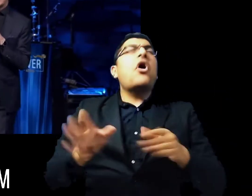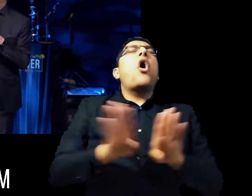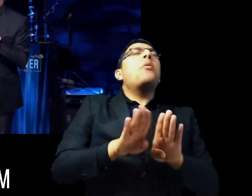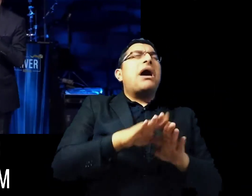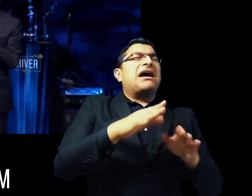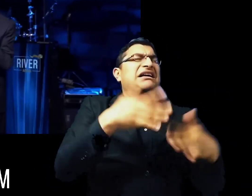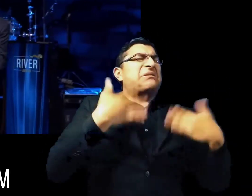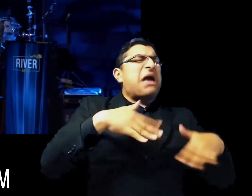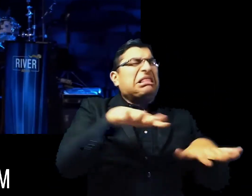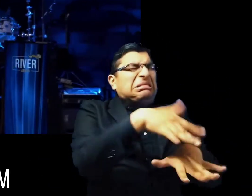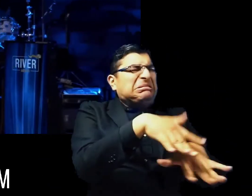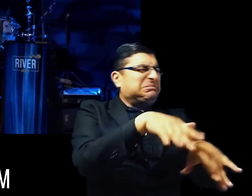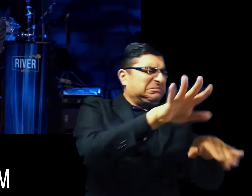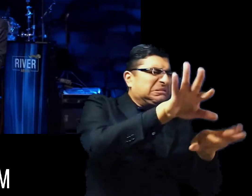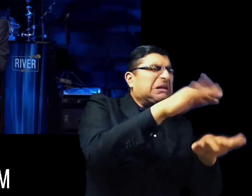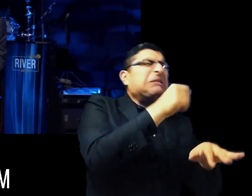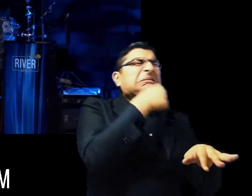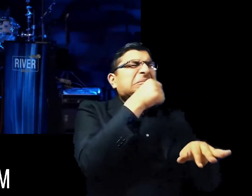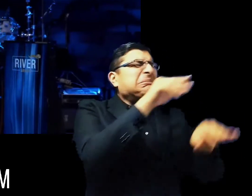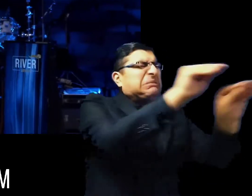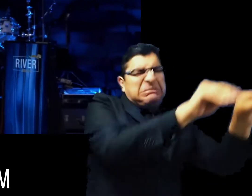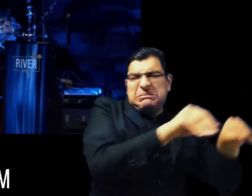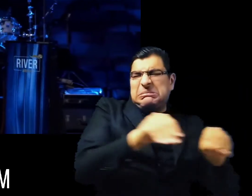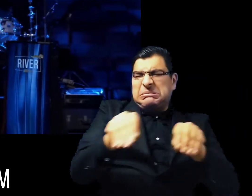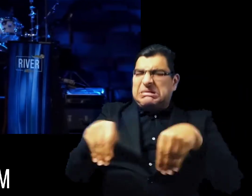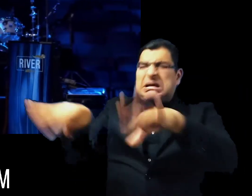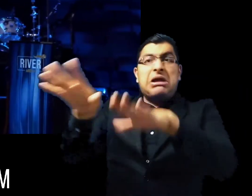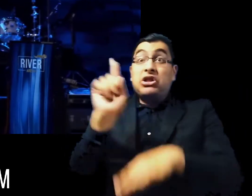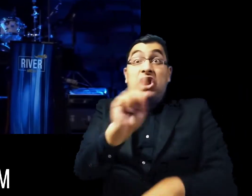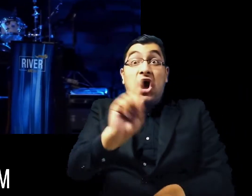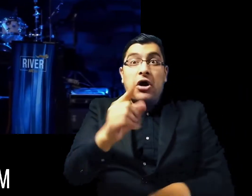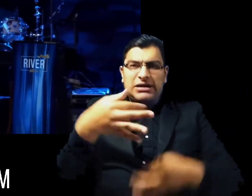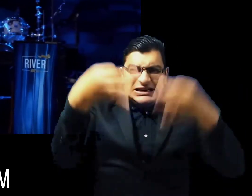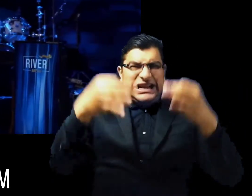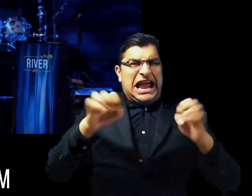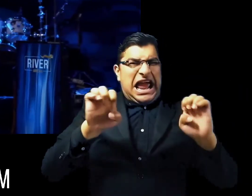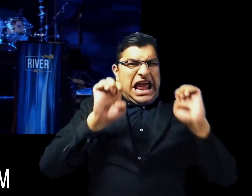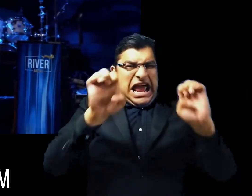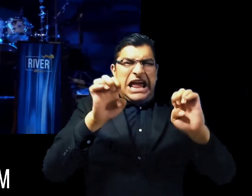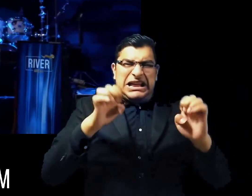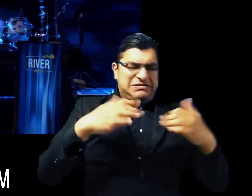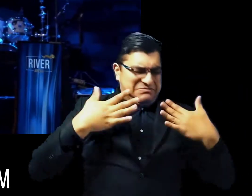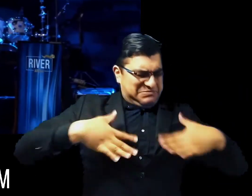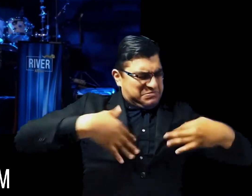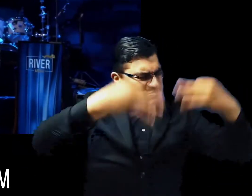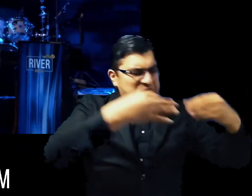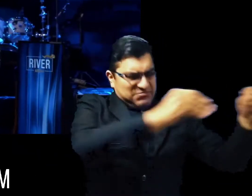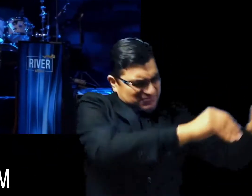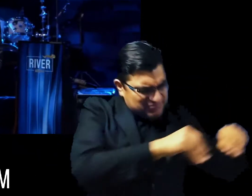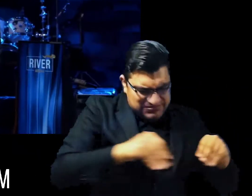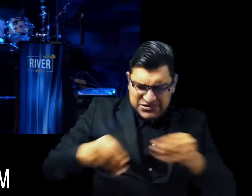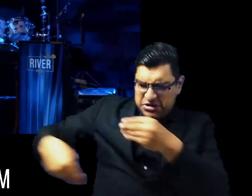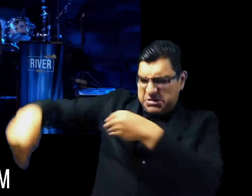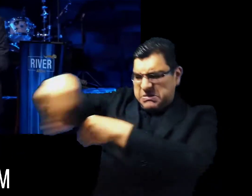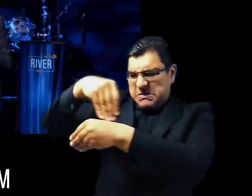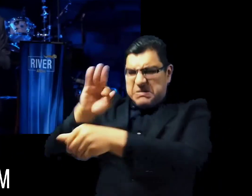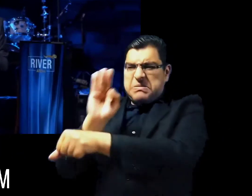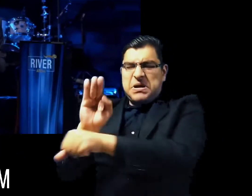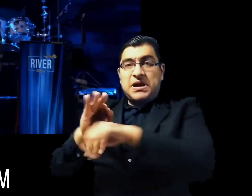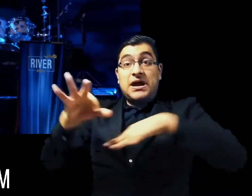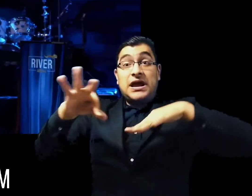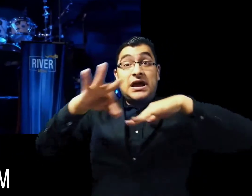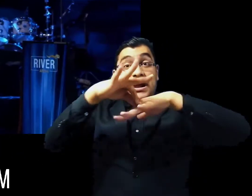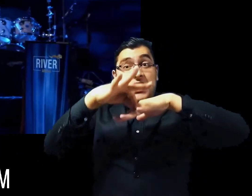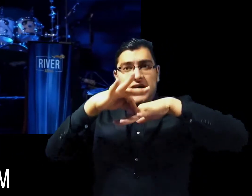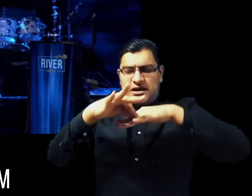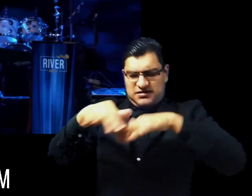empleados. Fíjate si hay algo viejo ahí en el warehouse, en el galpón. No, el mejor vestido. Y vístanlo. Y póngale un anillo también.